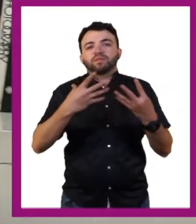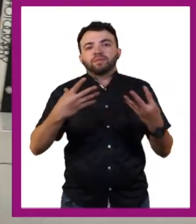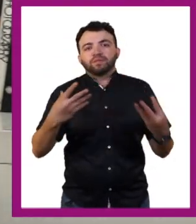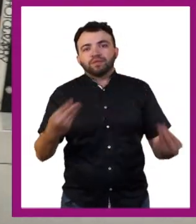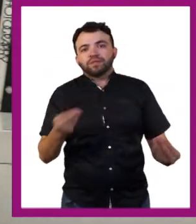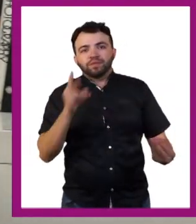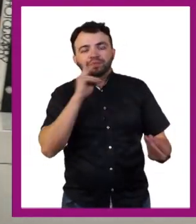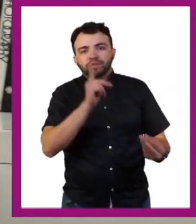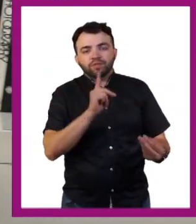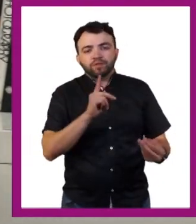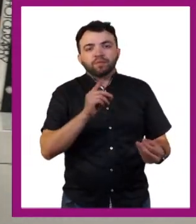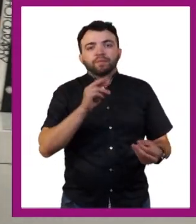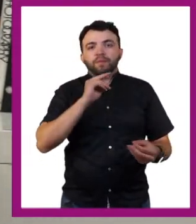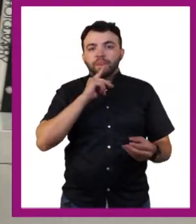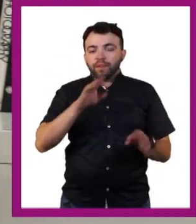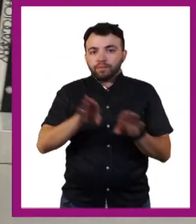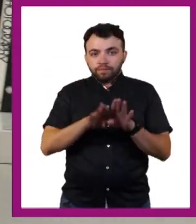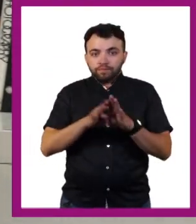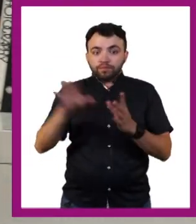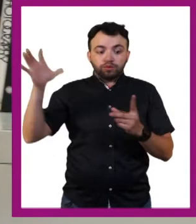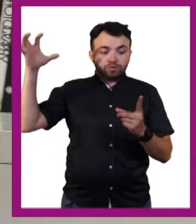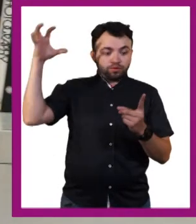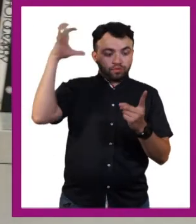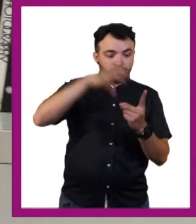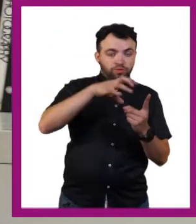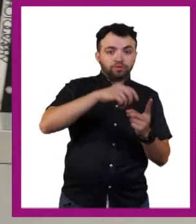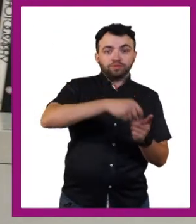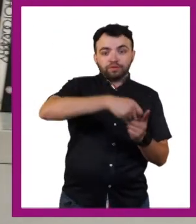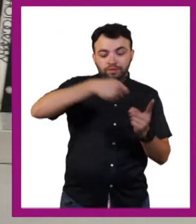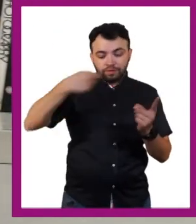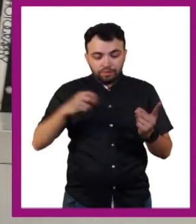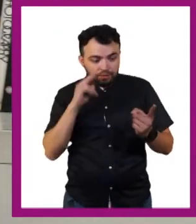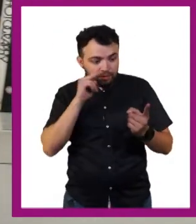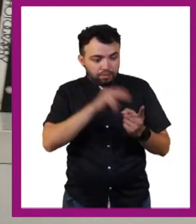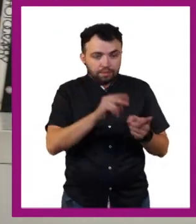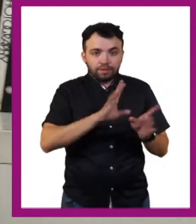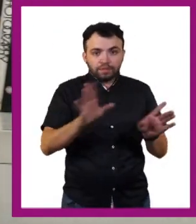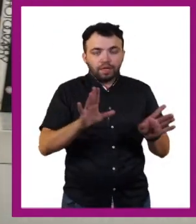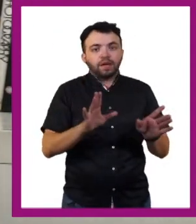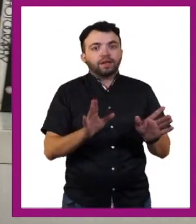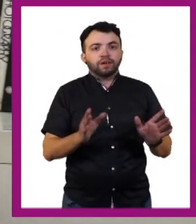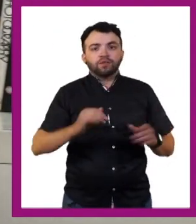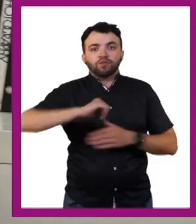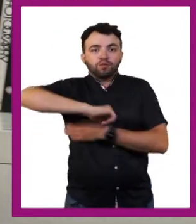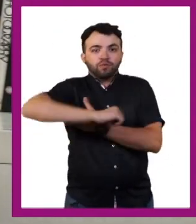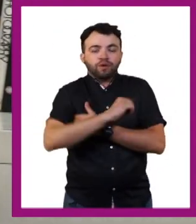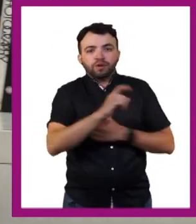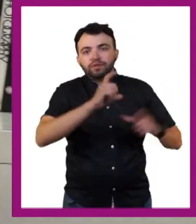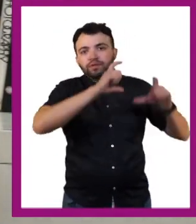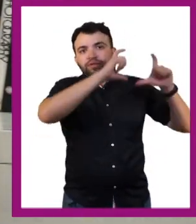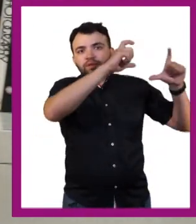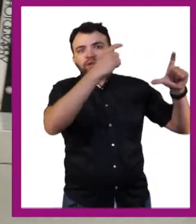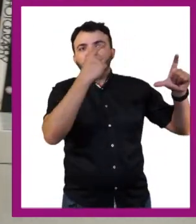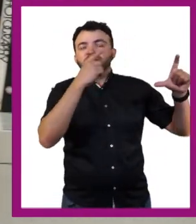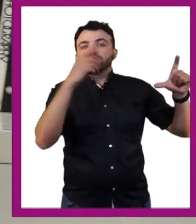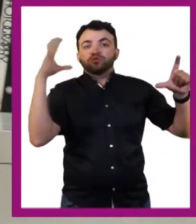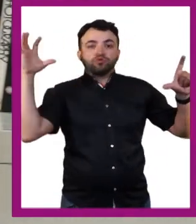la imagen. Entonces lo puedes enmarcar con un vidrio que tenga protección a la luz UV o de plano